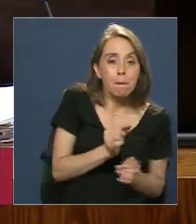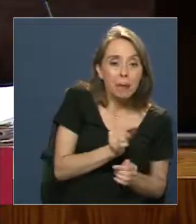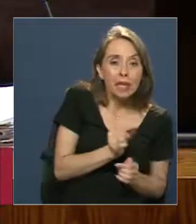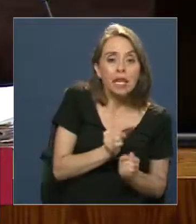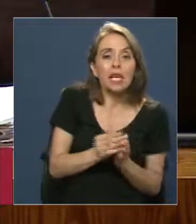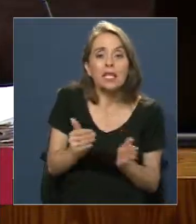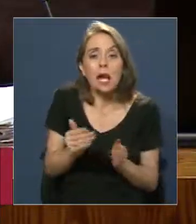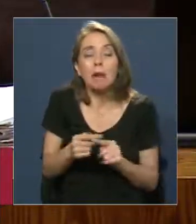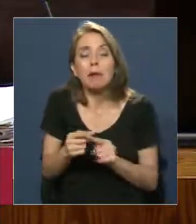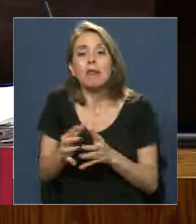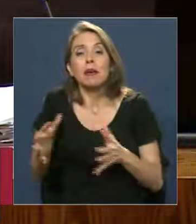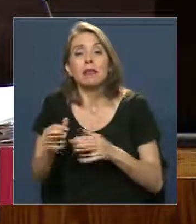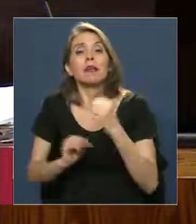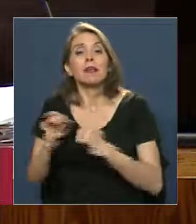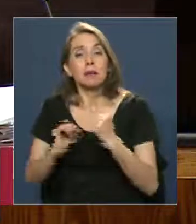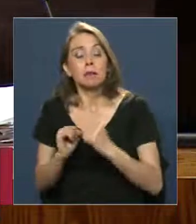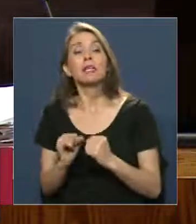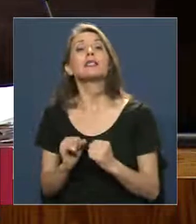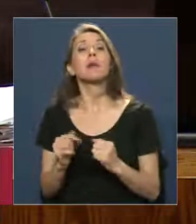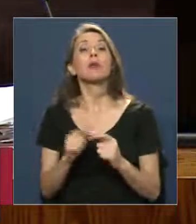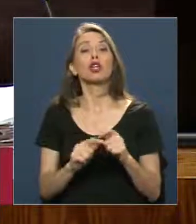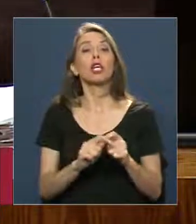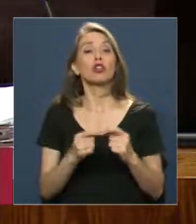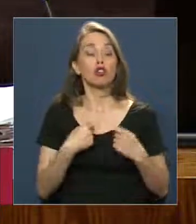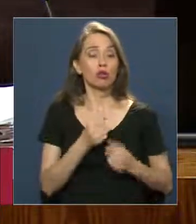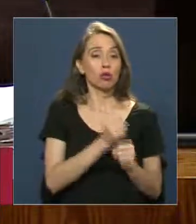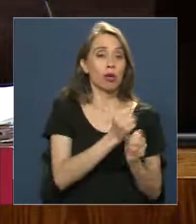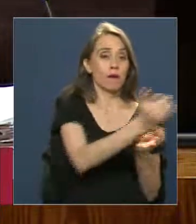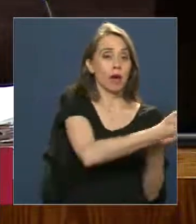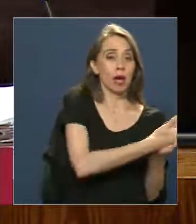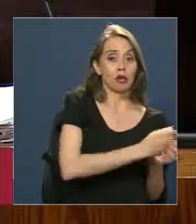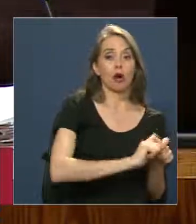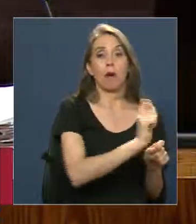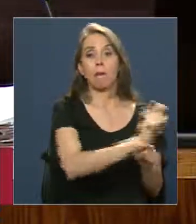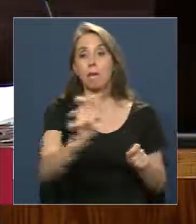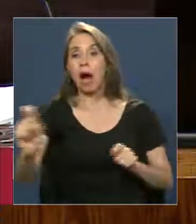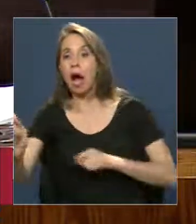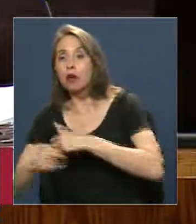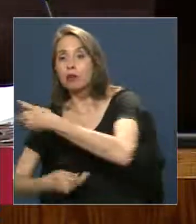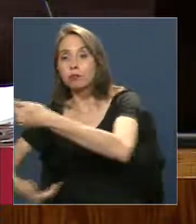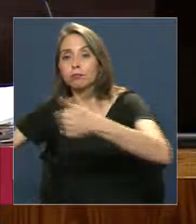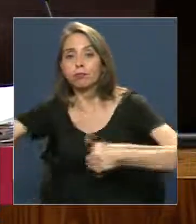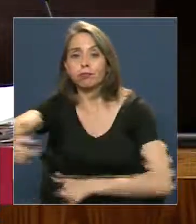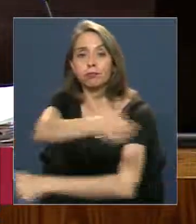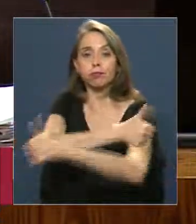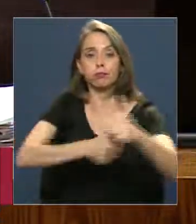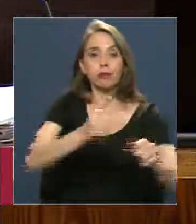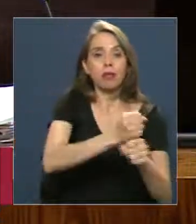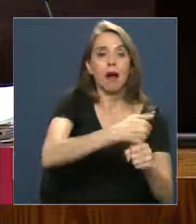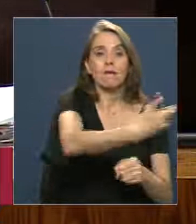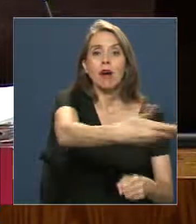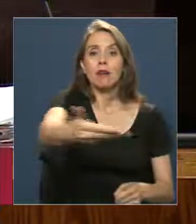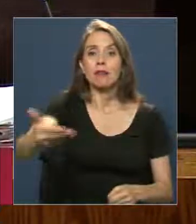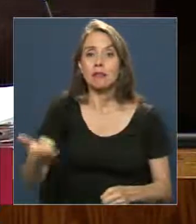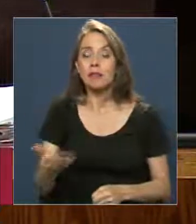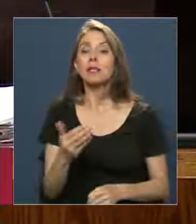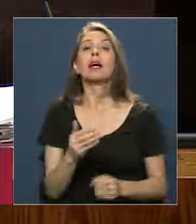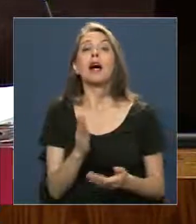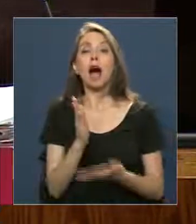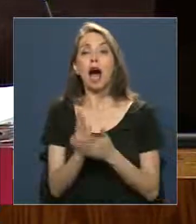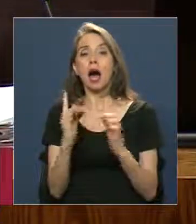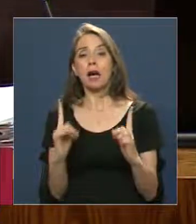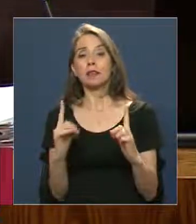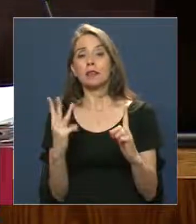perspectiva de la mantención de empleo. Y es por eso que lo hacemos de manera acotada en el tiempo hasta el 31 de diciembre, así como también